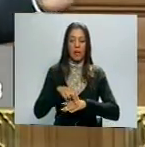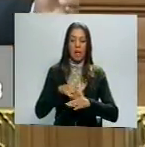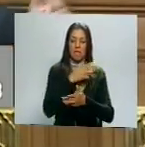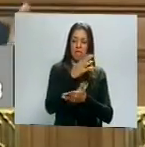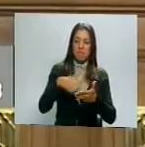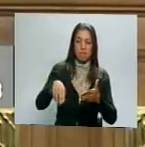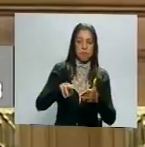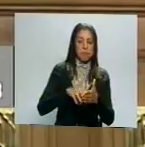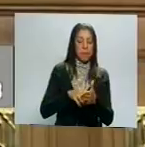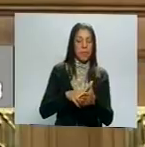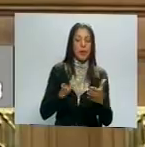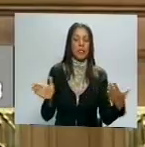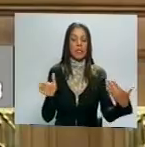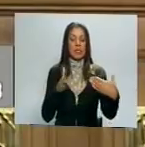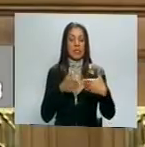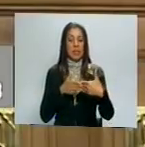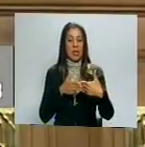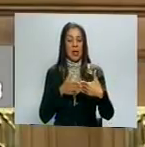clausurara